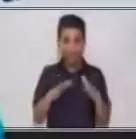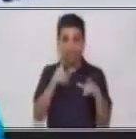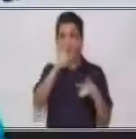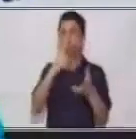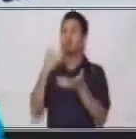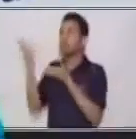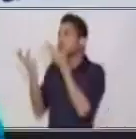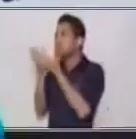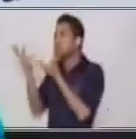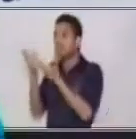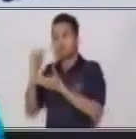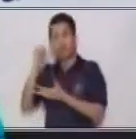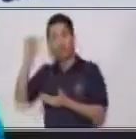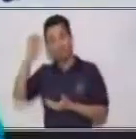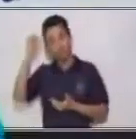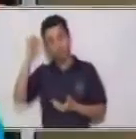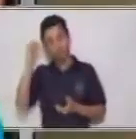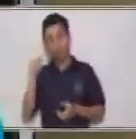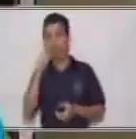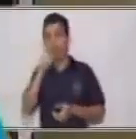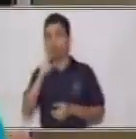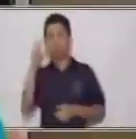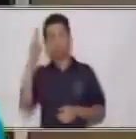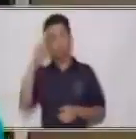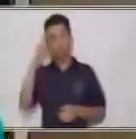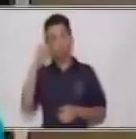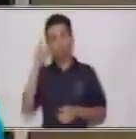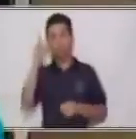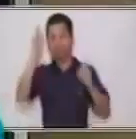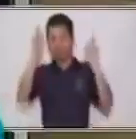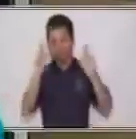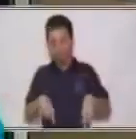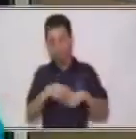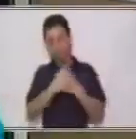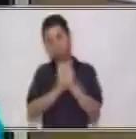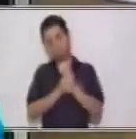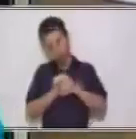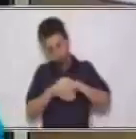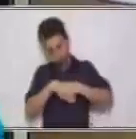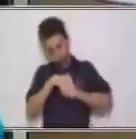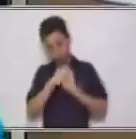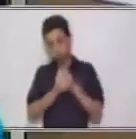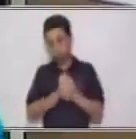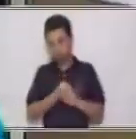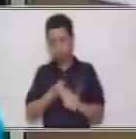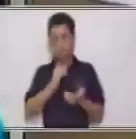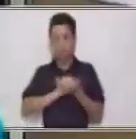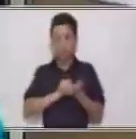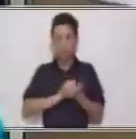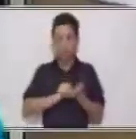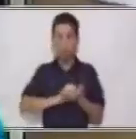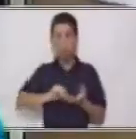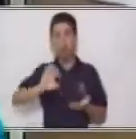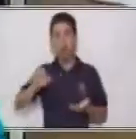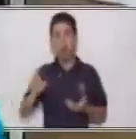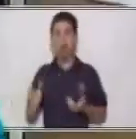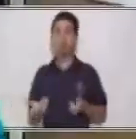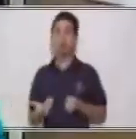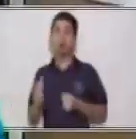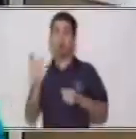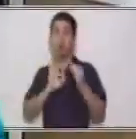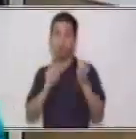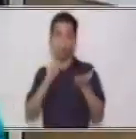aprendido. Te recordamos lavarte las manos con agua y jabón o gel.